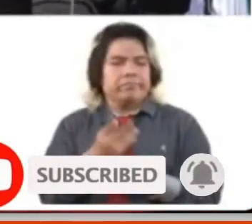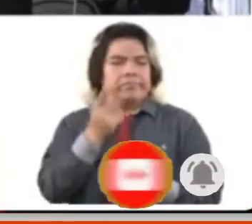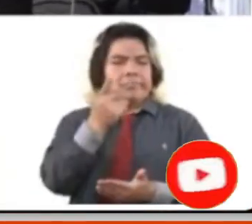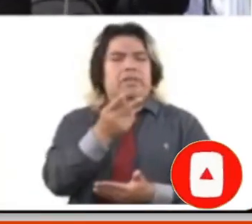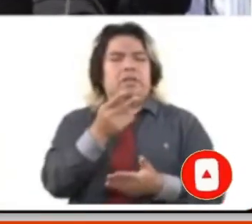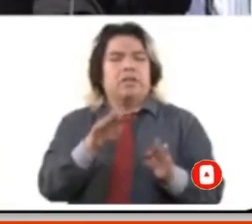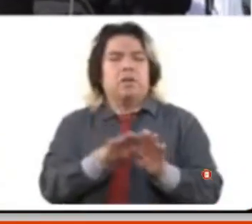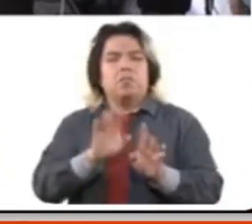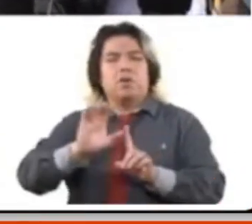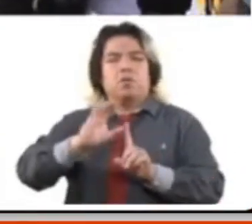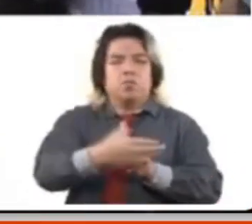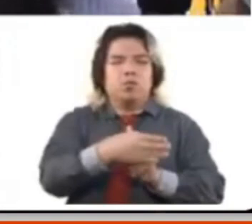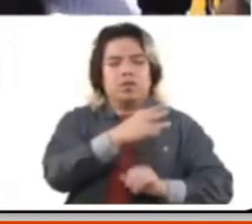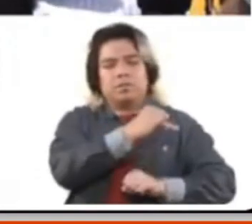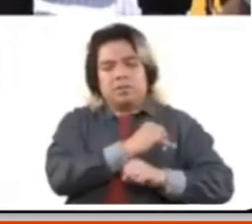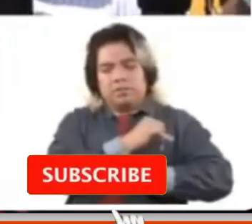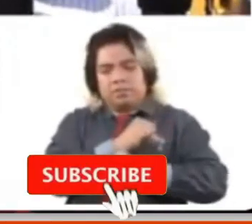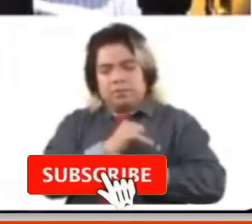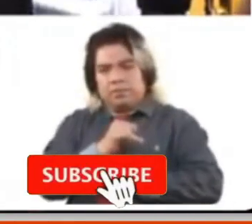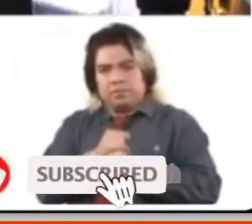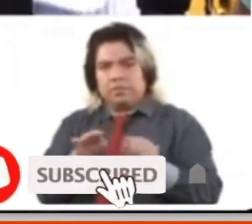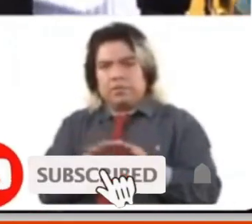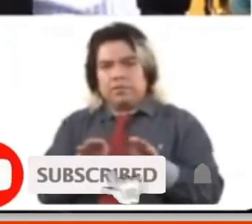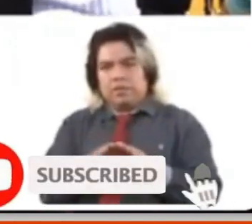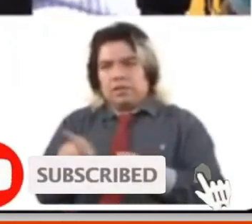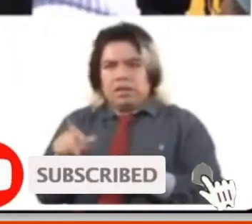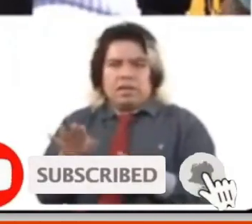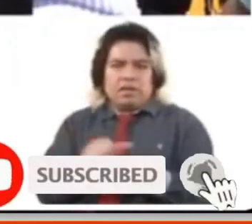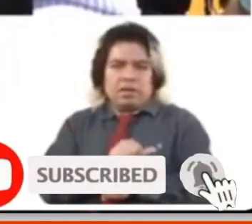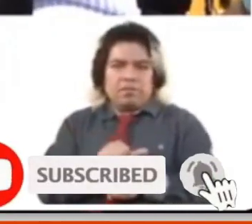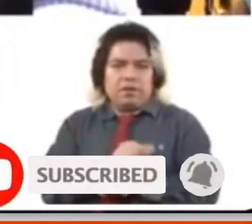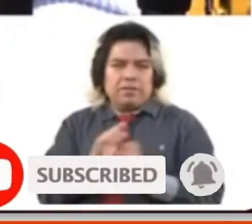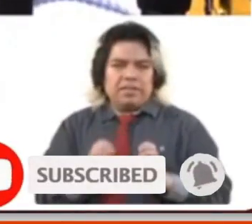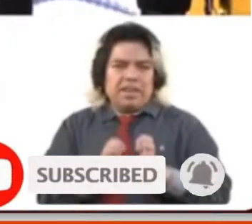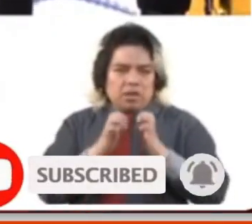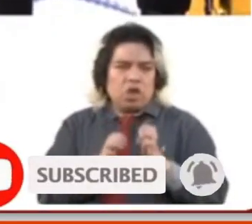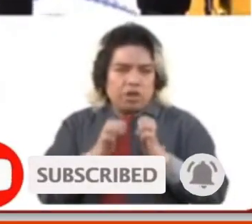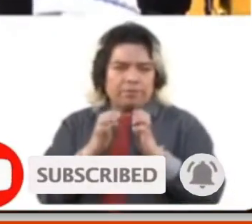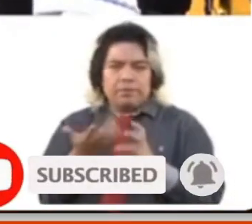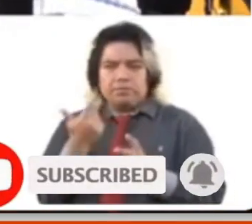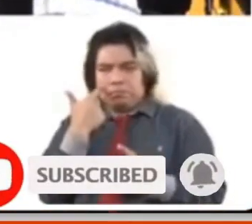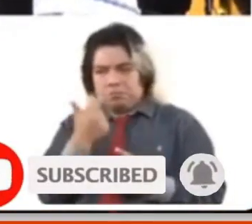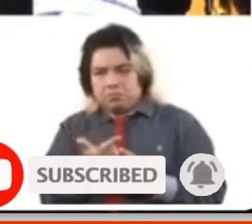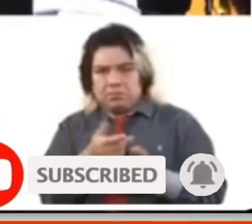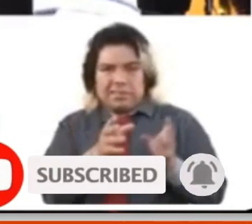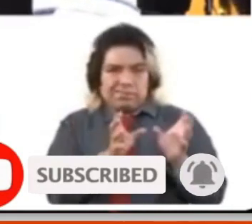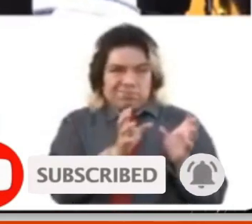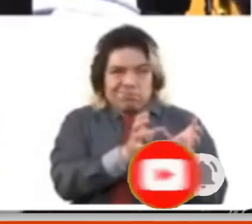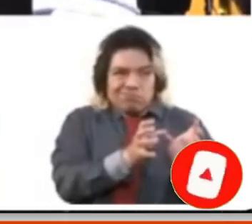una comisión especial para investigar el caso del cartel inmobiliario. ¿Qué opinión le merece este tipo de,